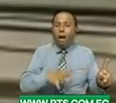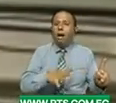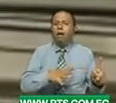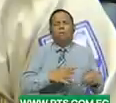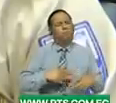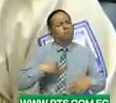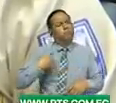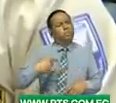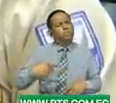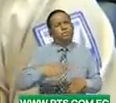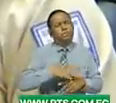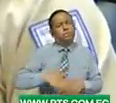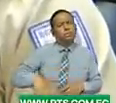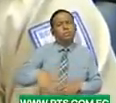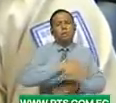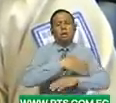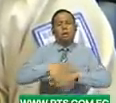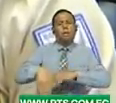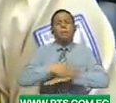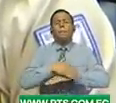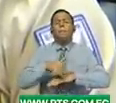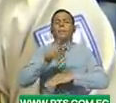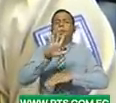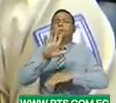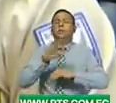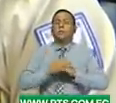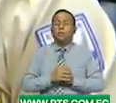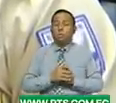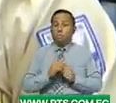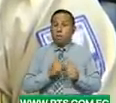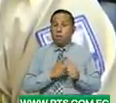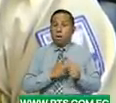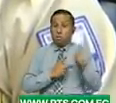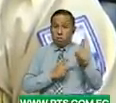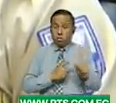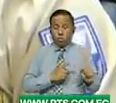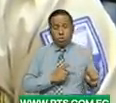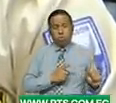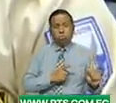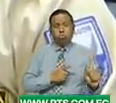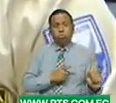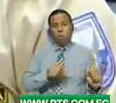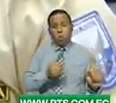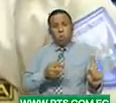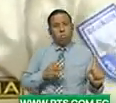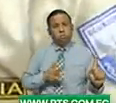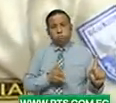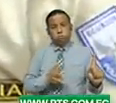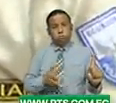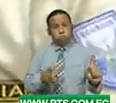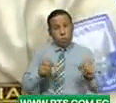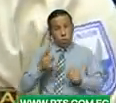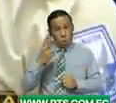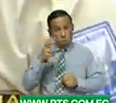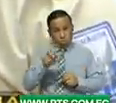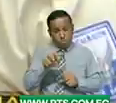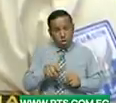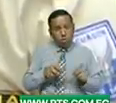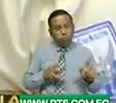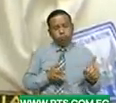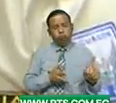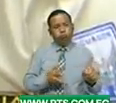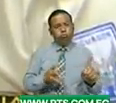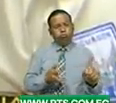suburbio. En la calle 25 se produce un robo a una persona, 2 ciudadanos en una motocicleta,